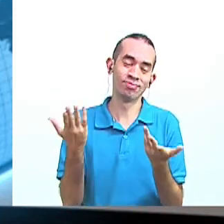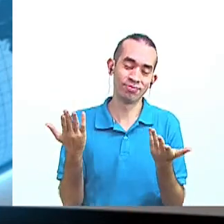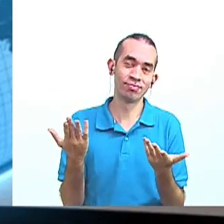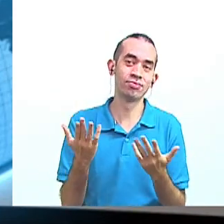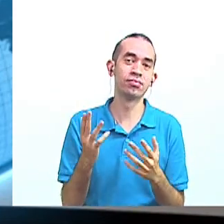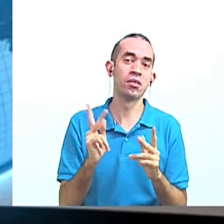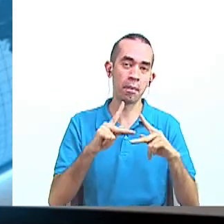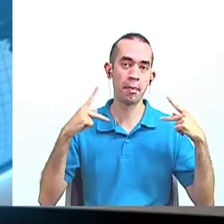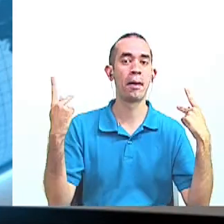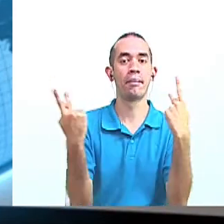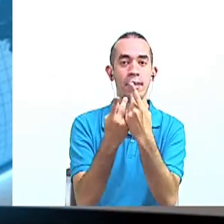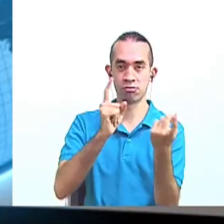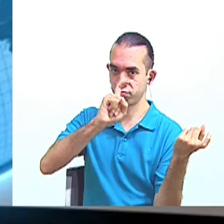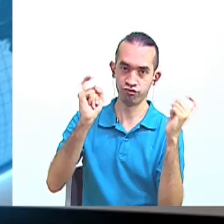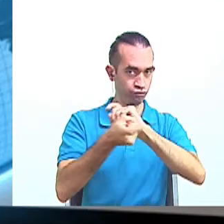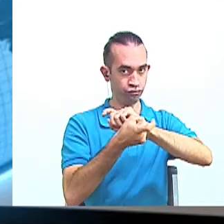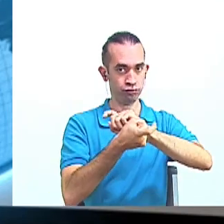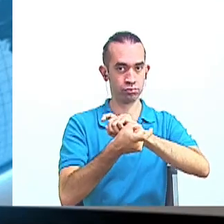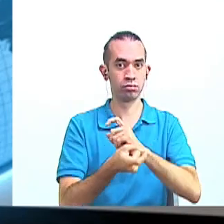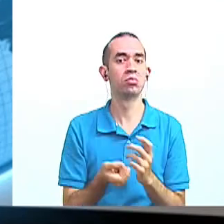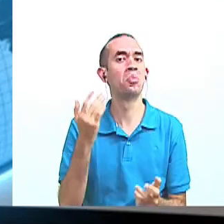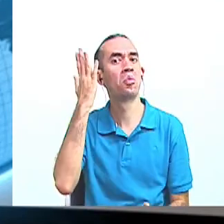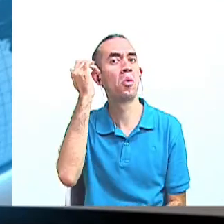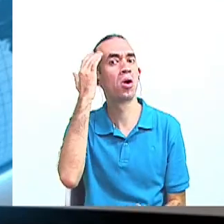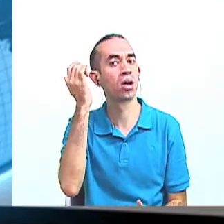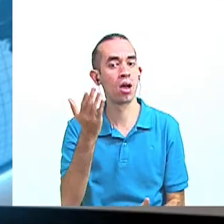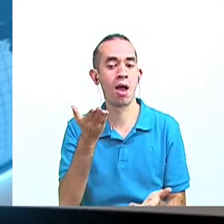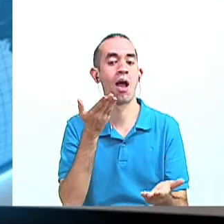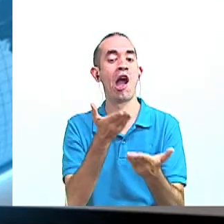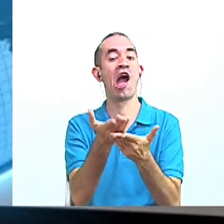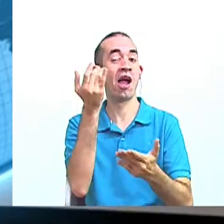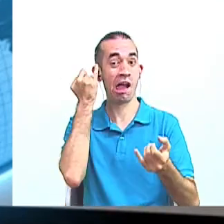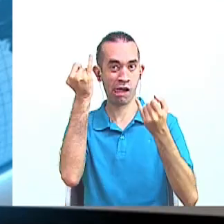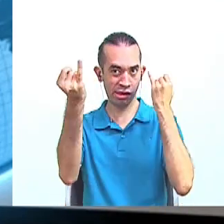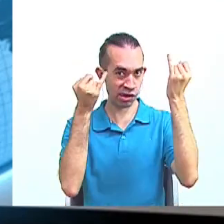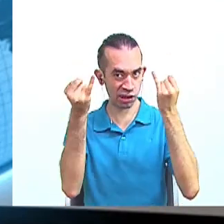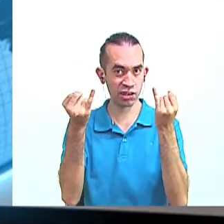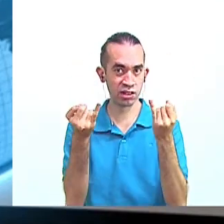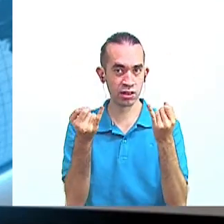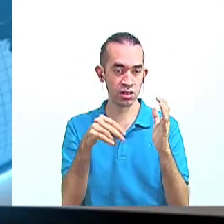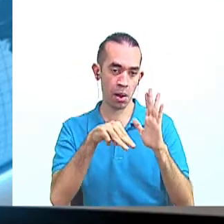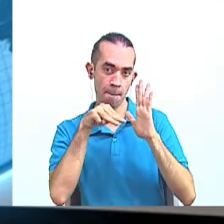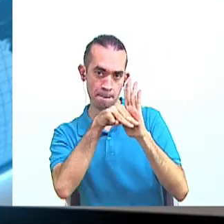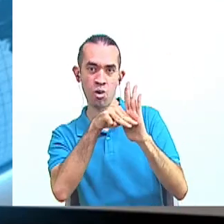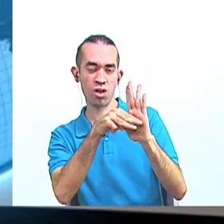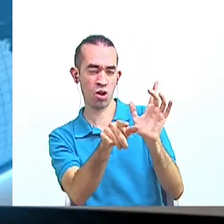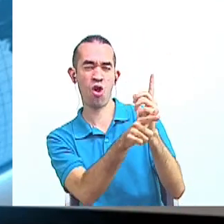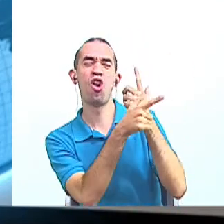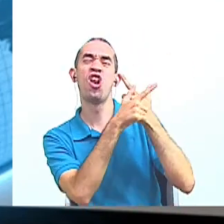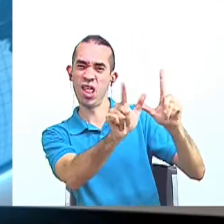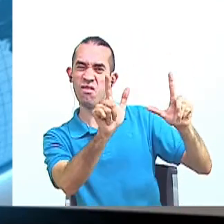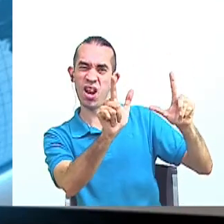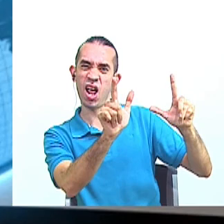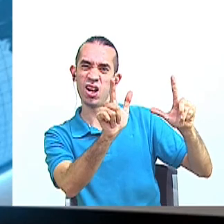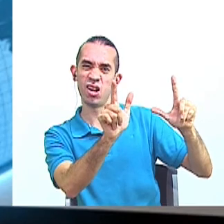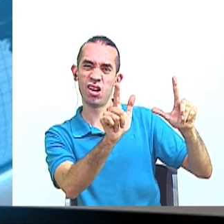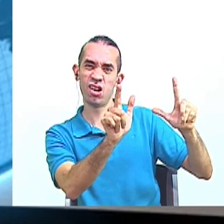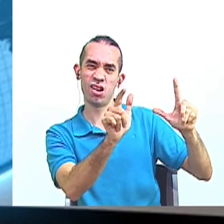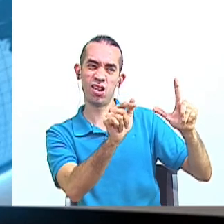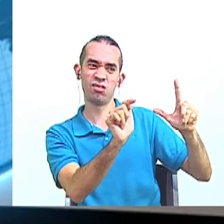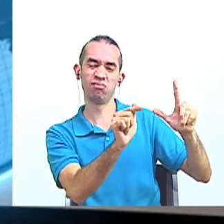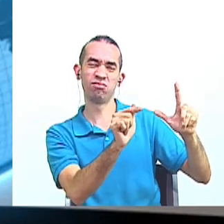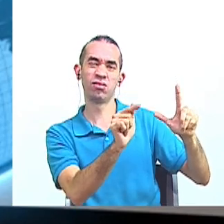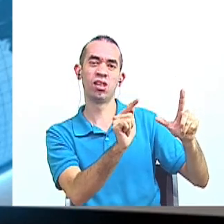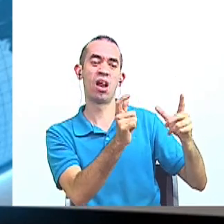Partido Reformista, porque planteaba la idea de que aquel modelo liberal que concentraba